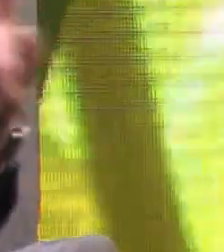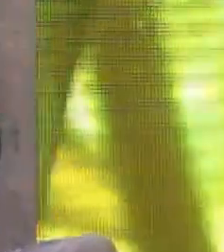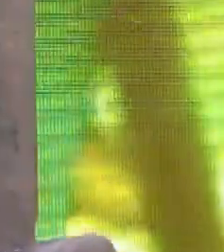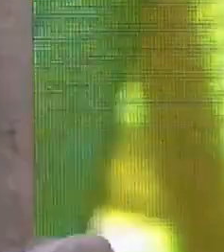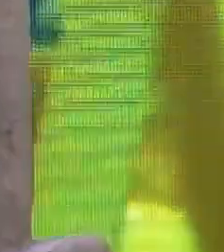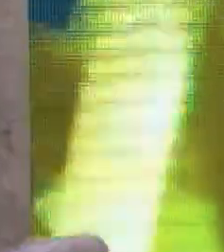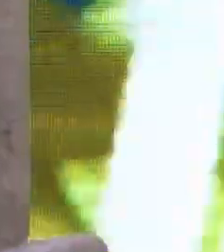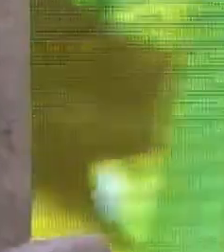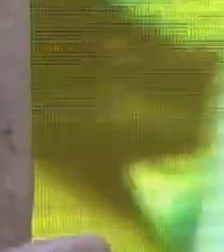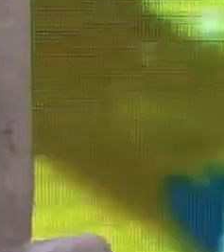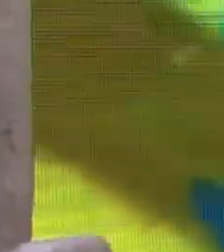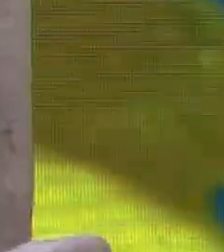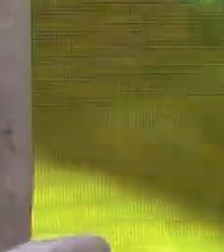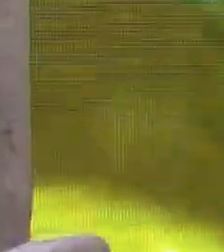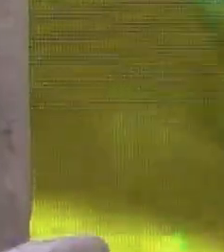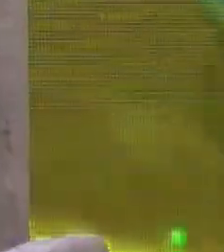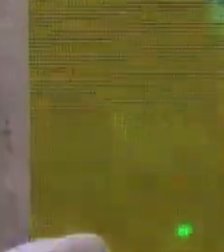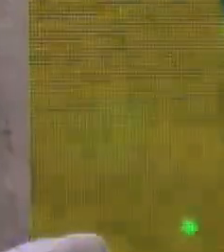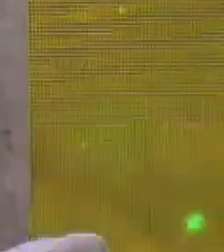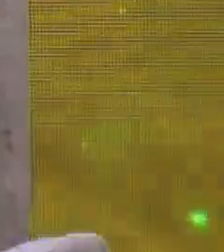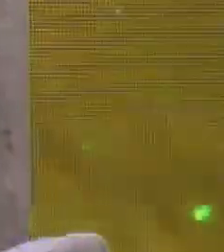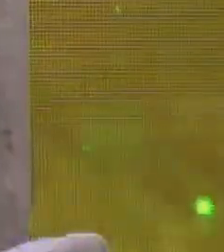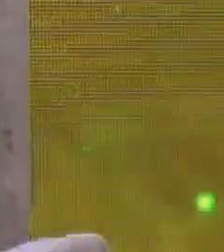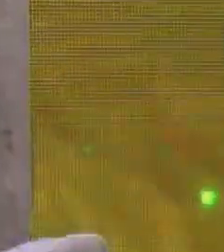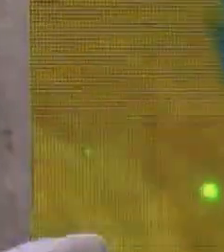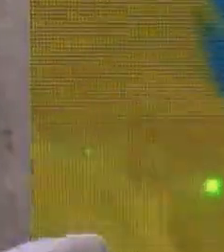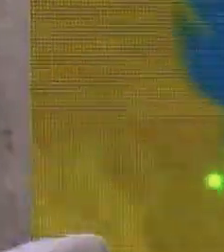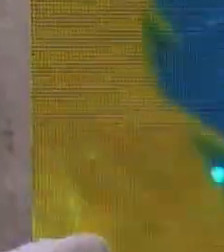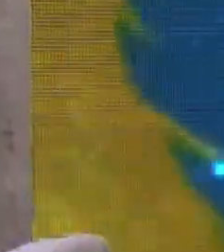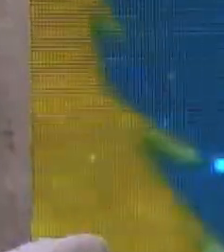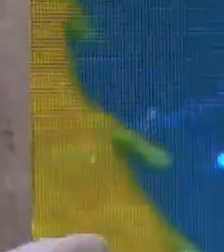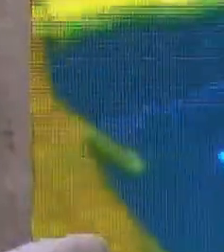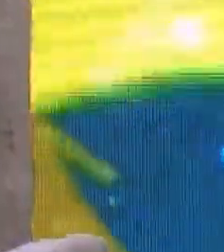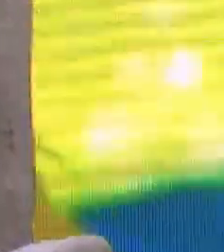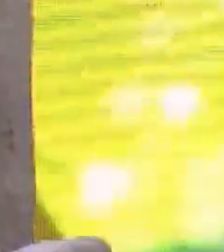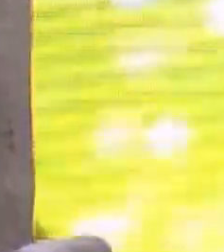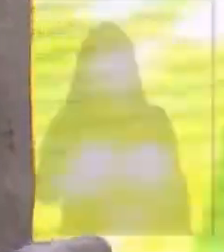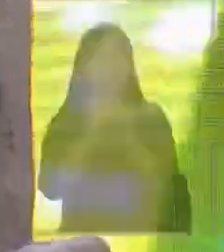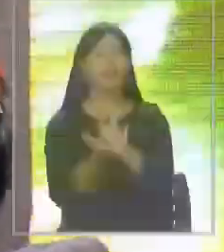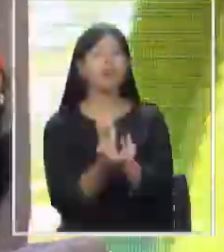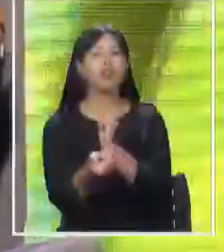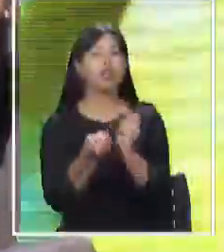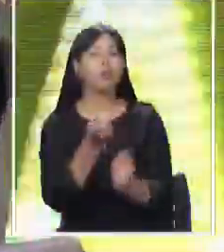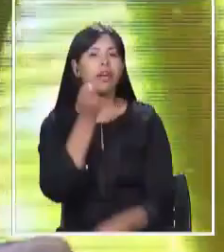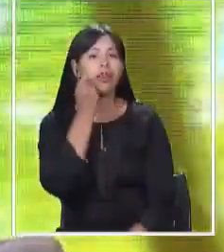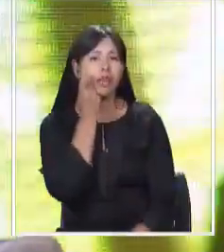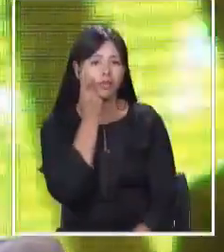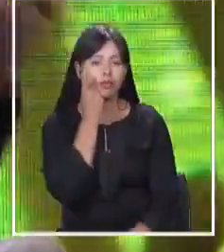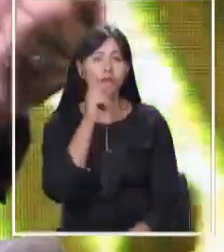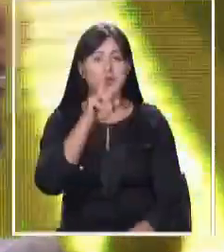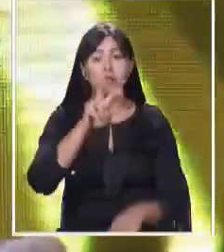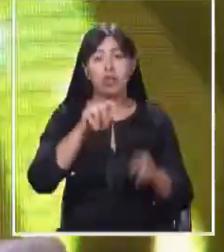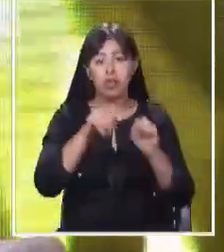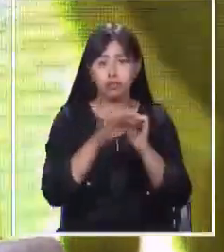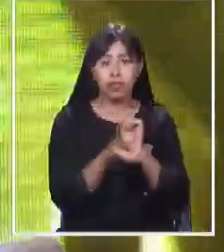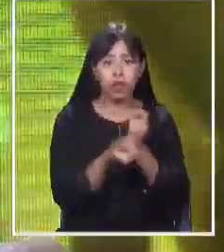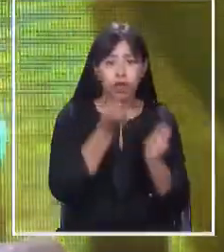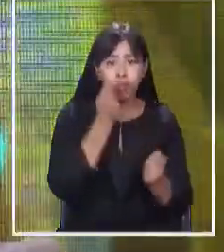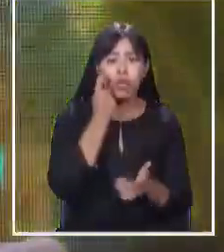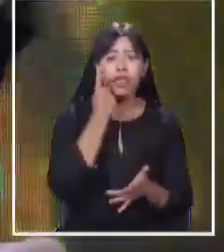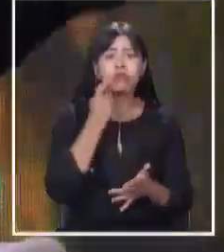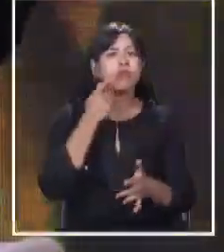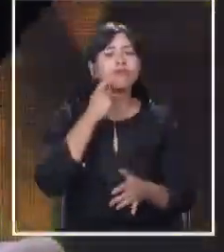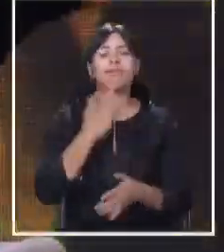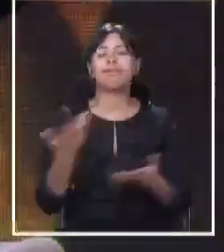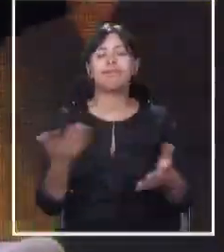ejemplo, está el nuevo término ahora de la economía azul. Y de nuevo es acerca de extraer, ¿no? De